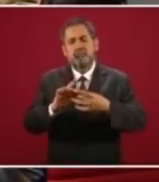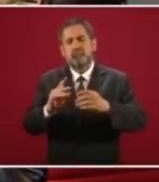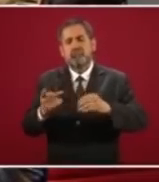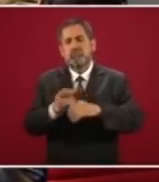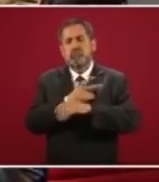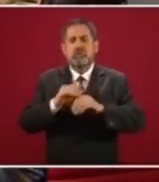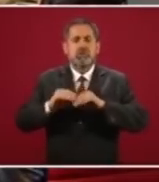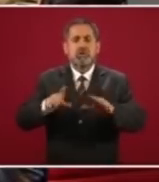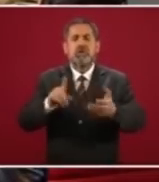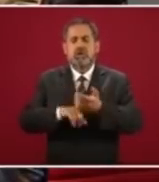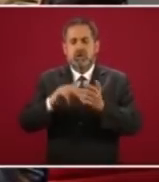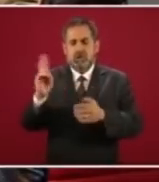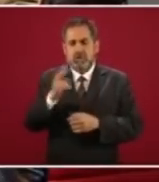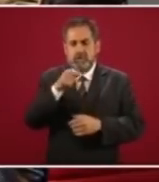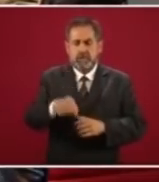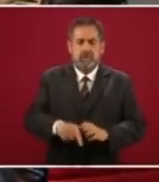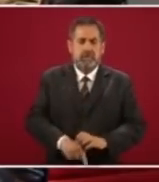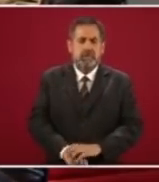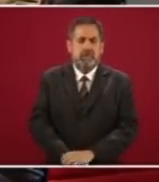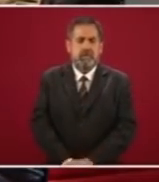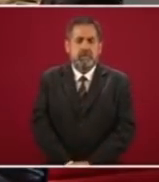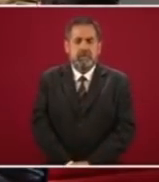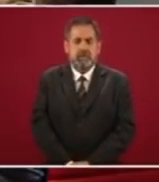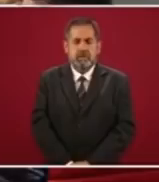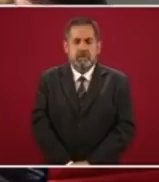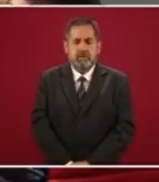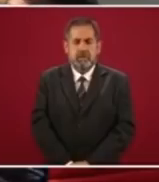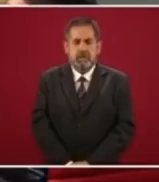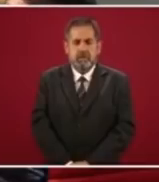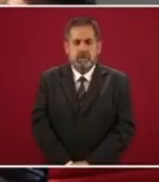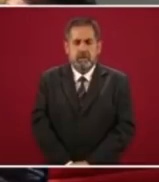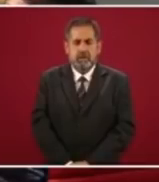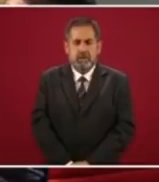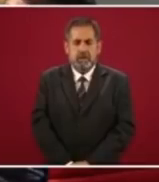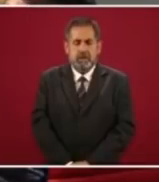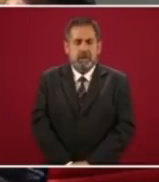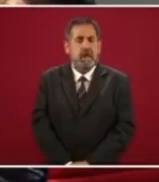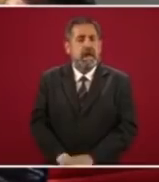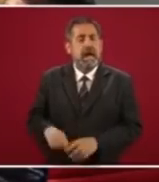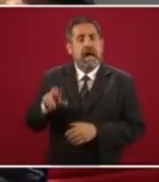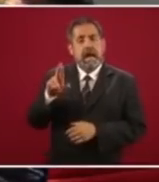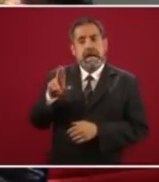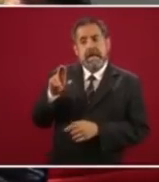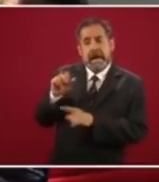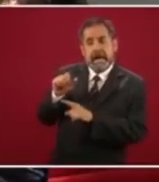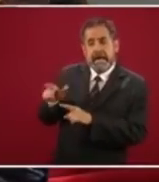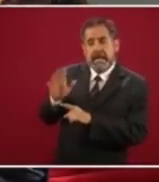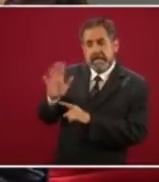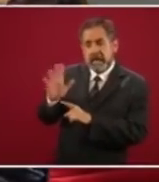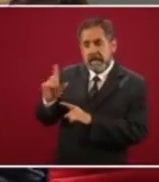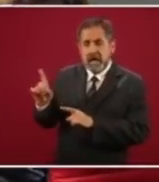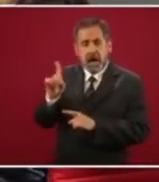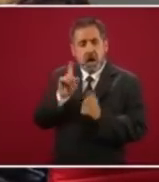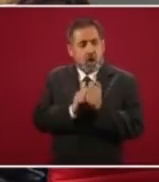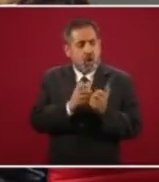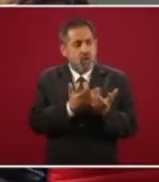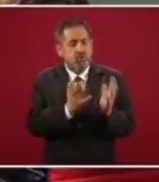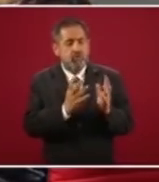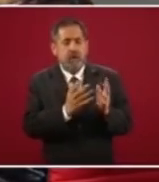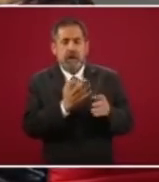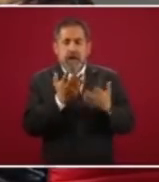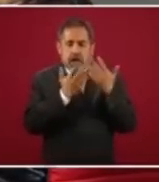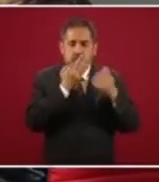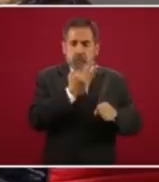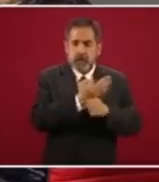sucediendo en esta universidad. Ya estuvo ella con los estudiantes, pero